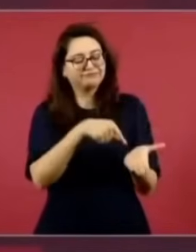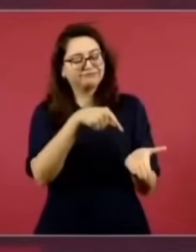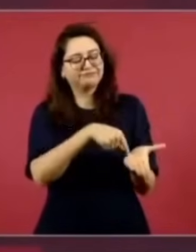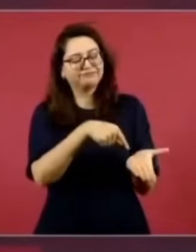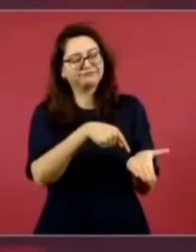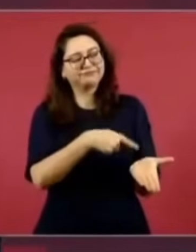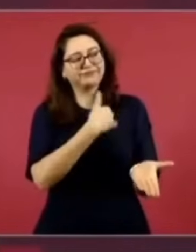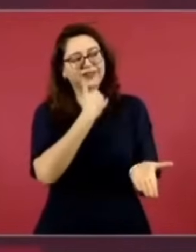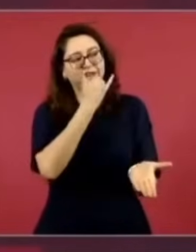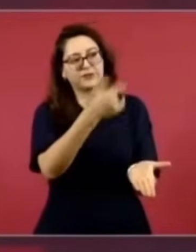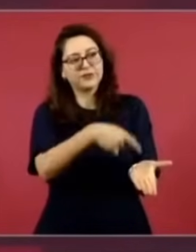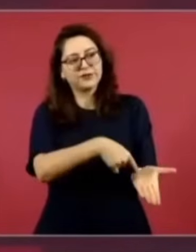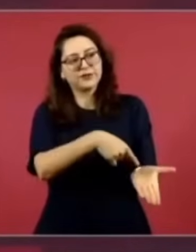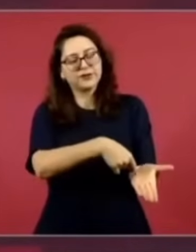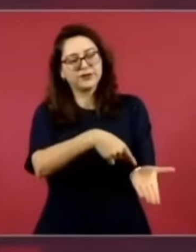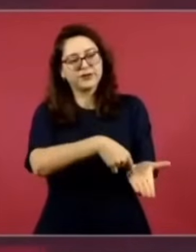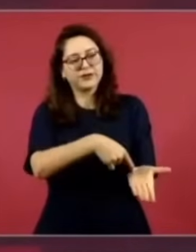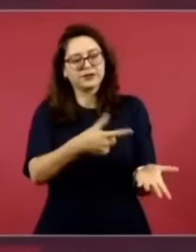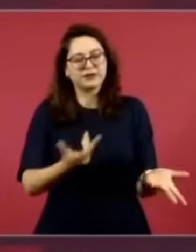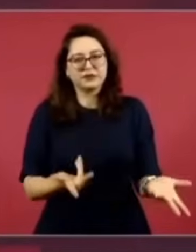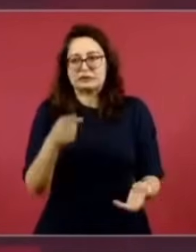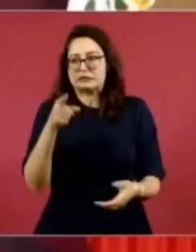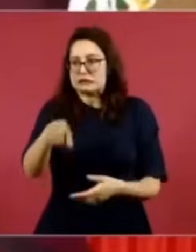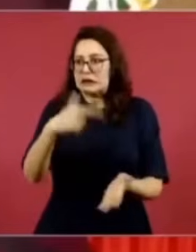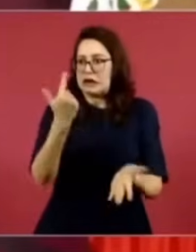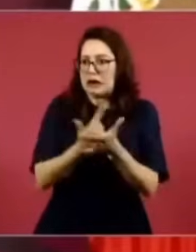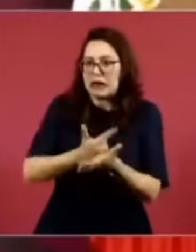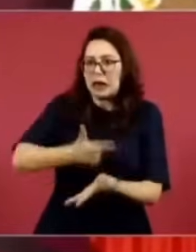de altos vuelos,